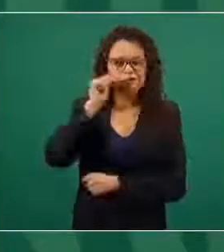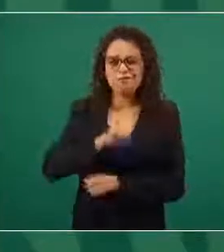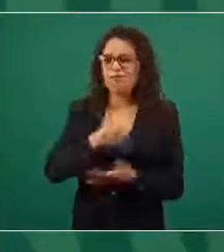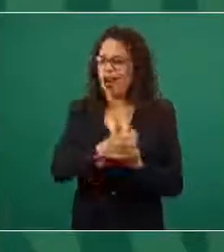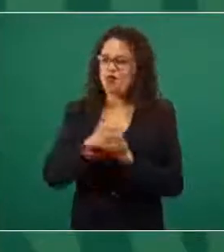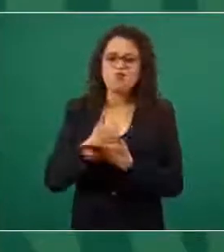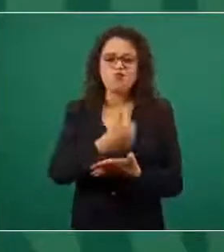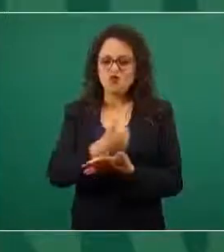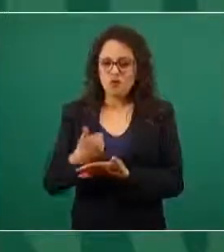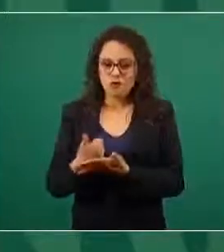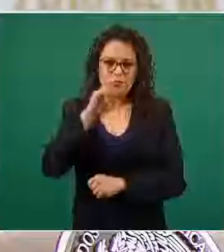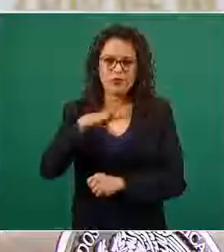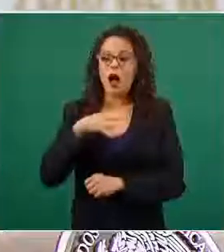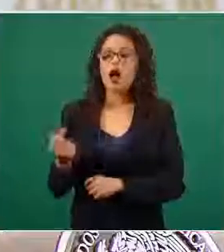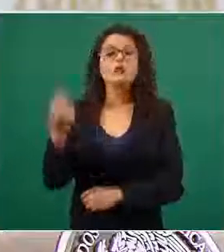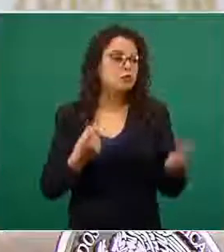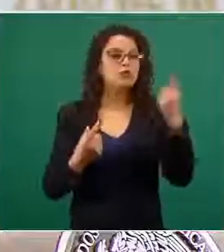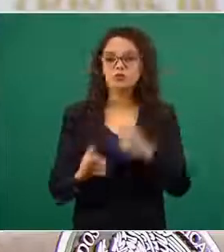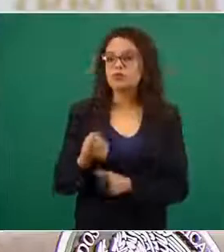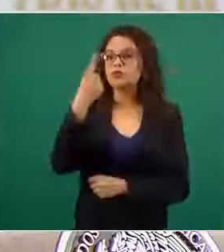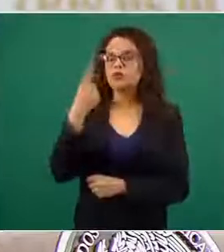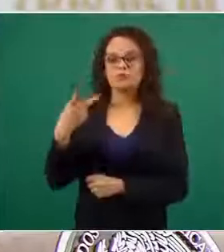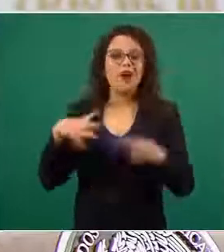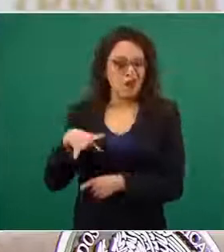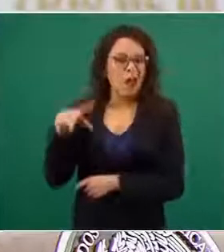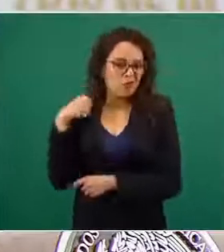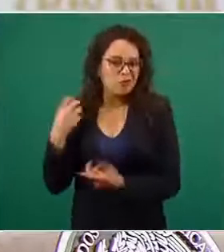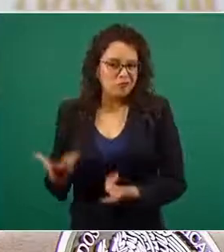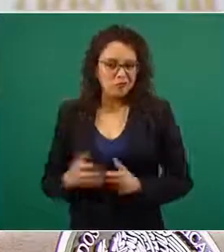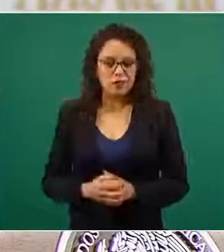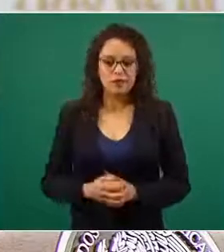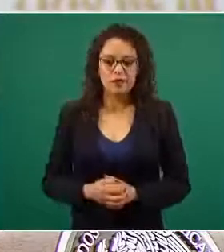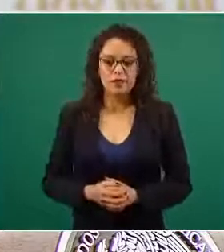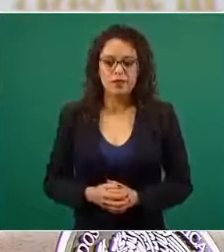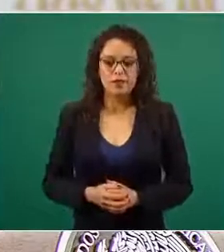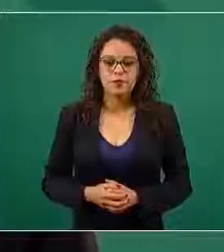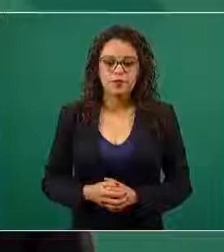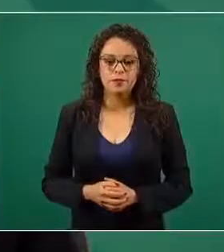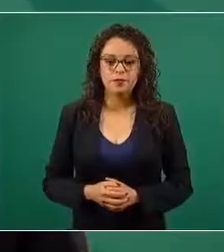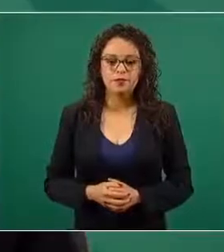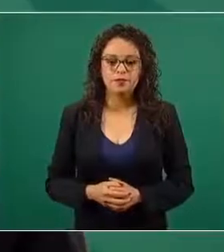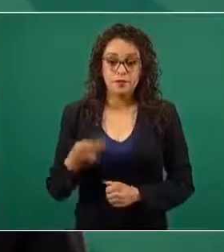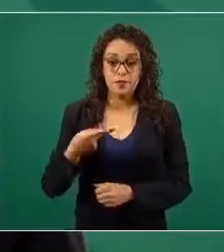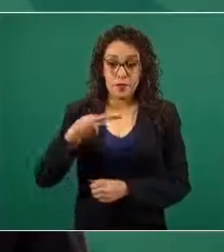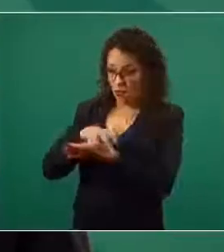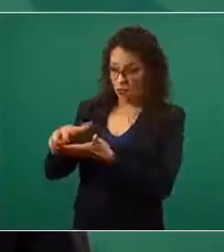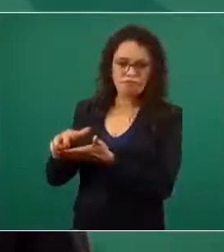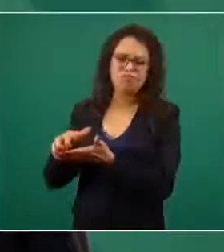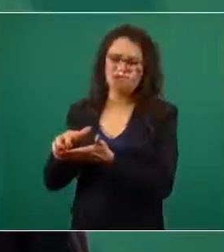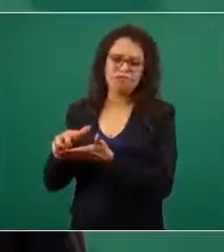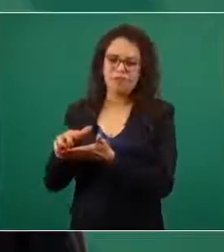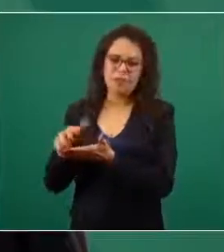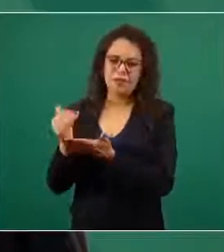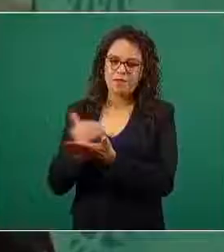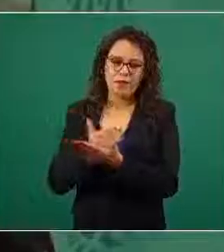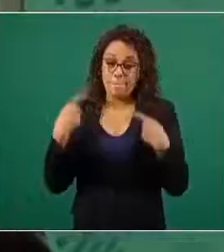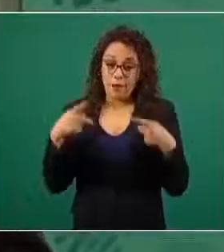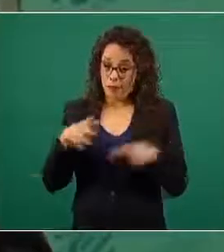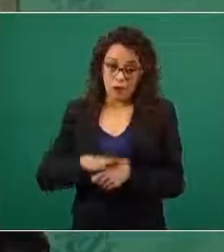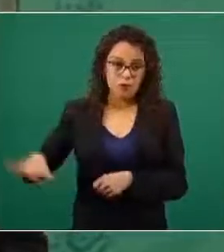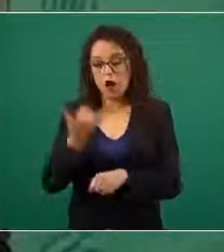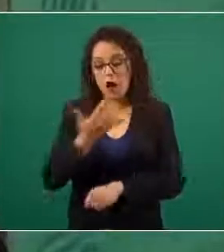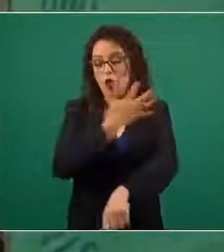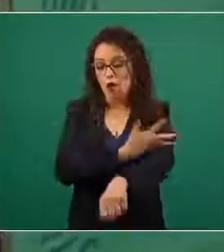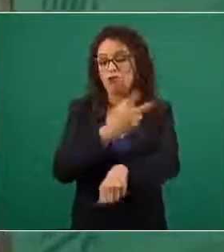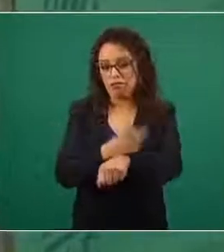siempre, porque sí hay casos, ¿no?, de gente que abusa, pero no es la mayoría. Nuestro pueblo es muy responsable y